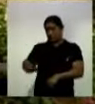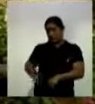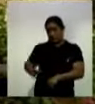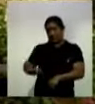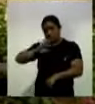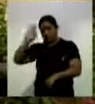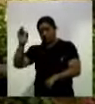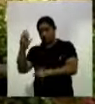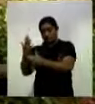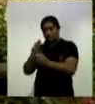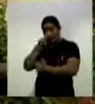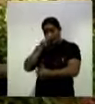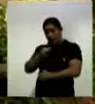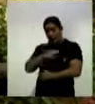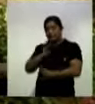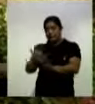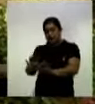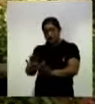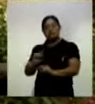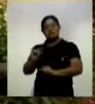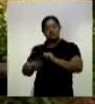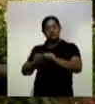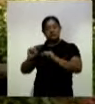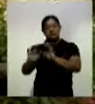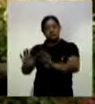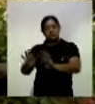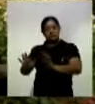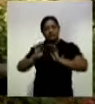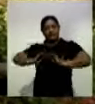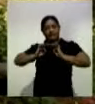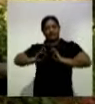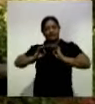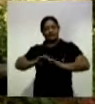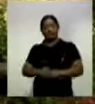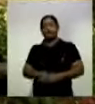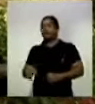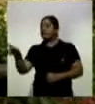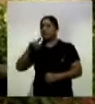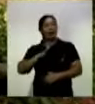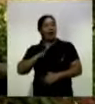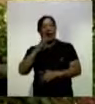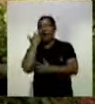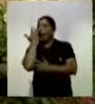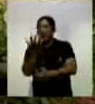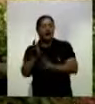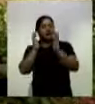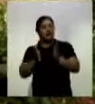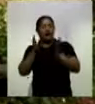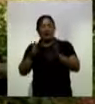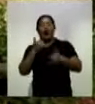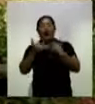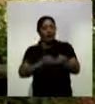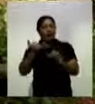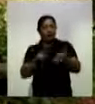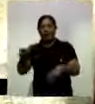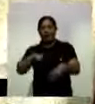poco a poco vamos a esperar a que llegue todo esto a su fin y regresar a las canchas, pero ellos ya están desesperados. Ellos ya quieren jugar, ellos ya quieren seguir